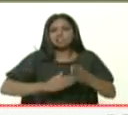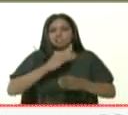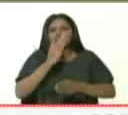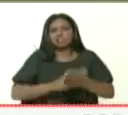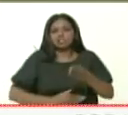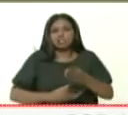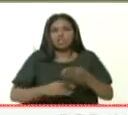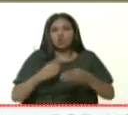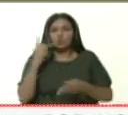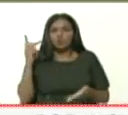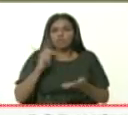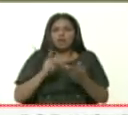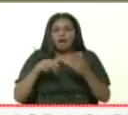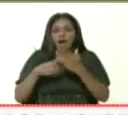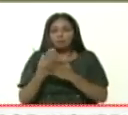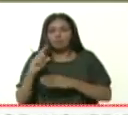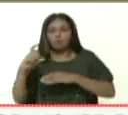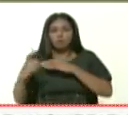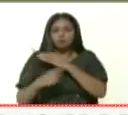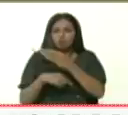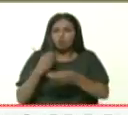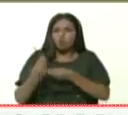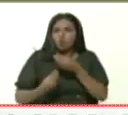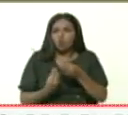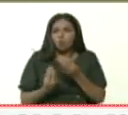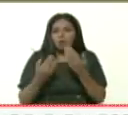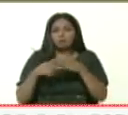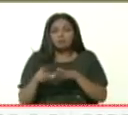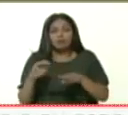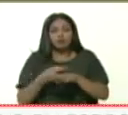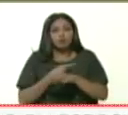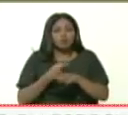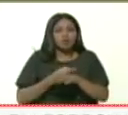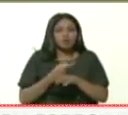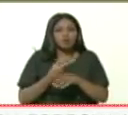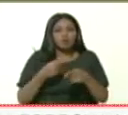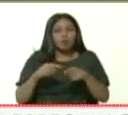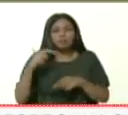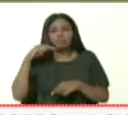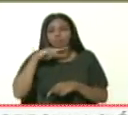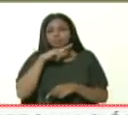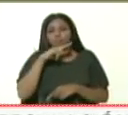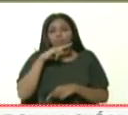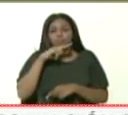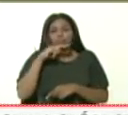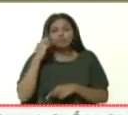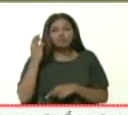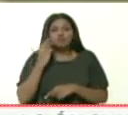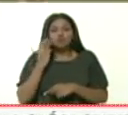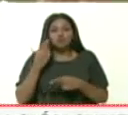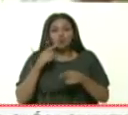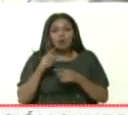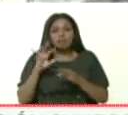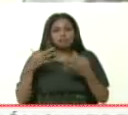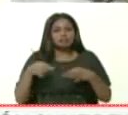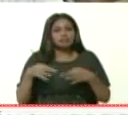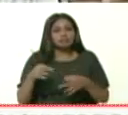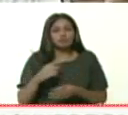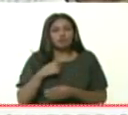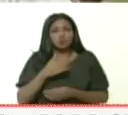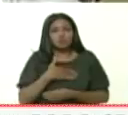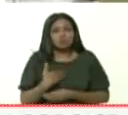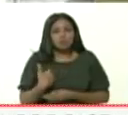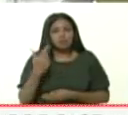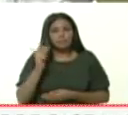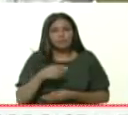¿Y cómo llegaron hasta Juan Guaidó? A través del gobierno de Iván Duque. Sencillo como eso, pues. Yo quisiera que